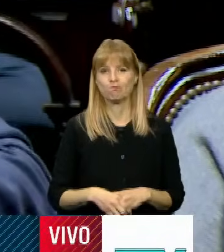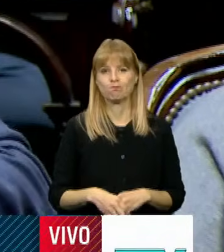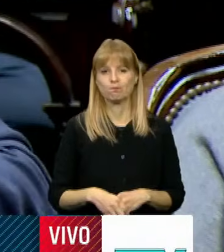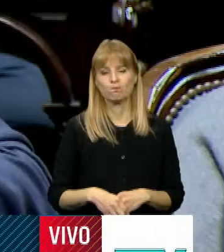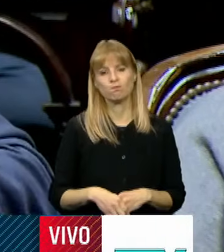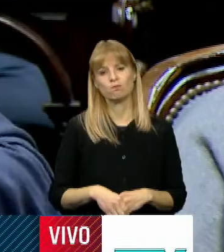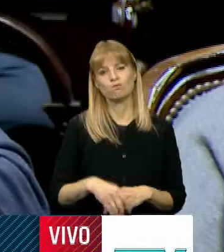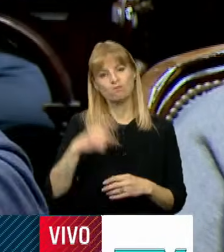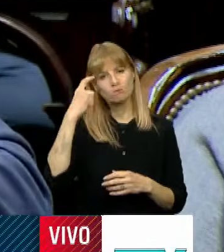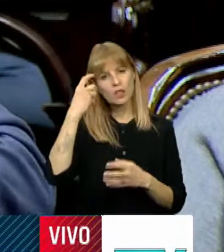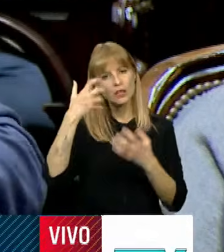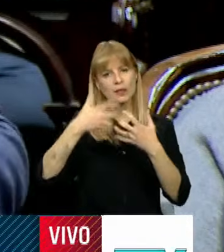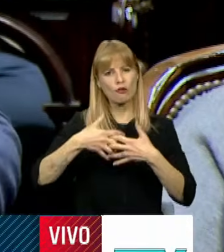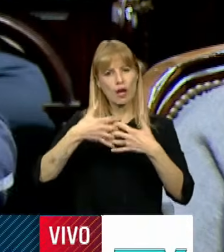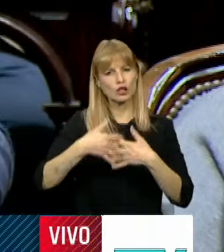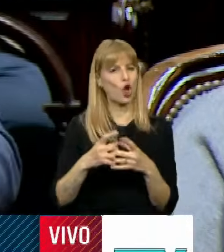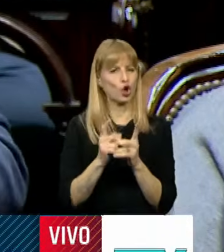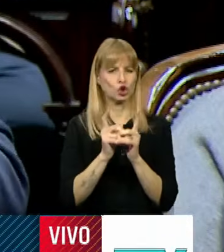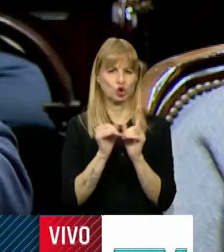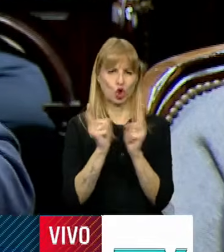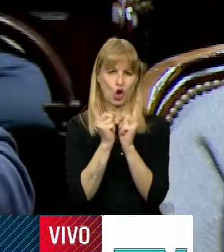Algunas reflexiones cortas.